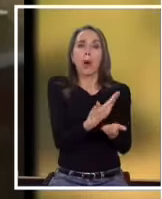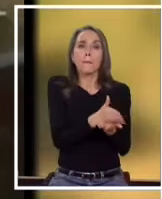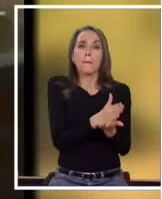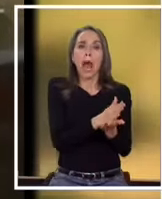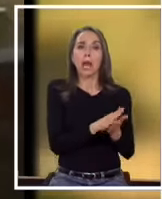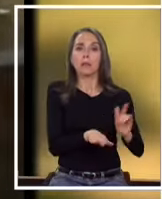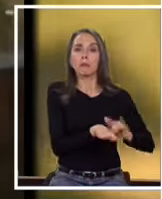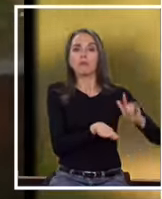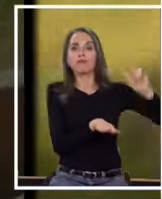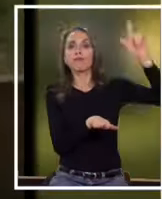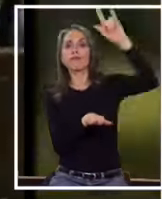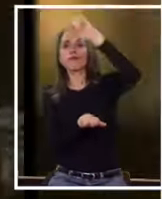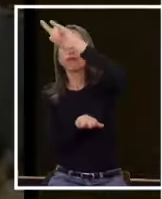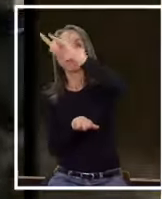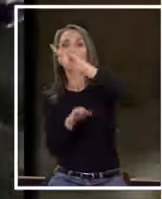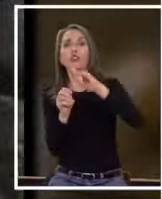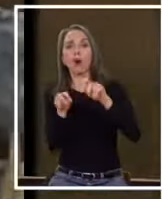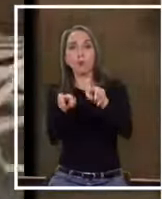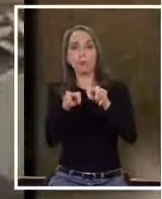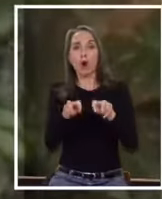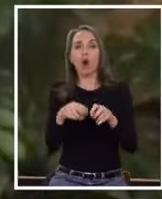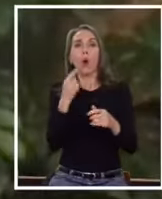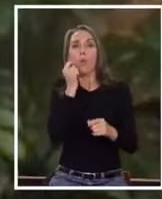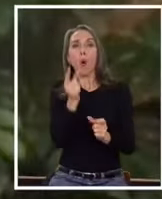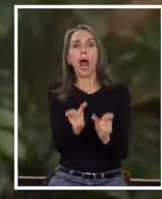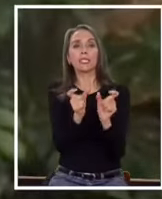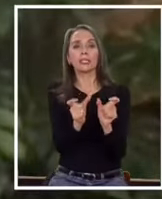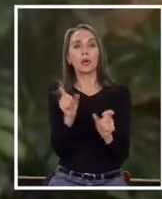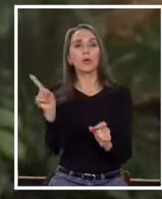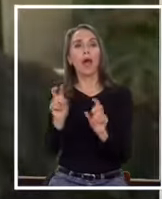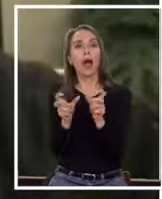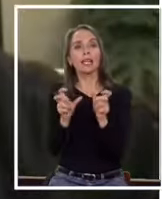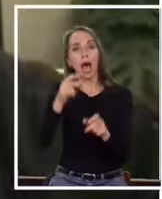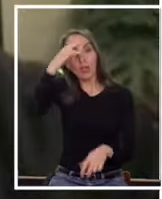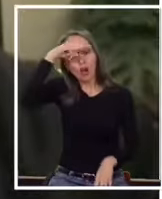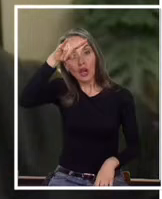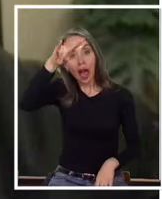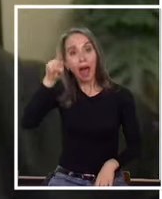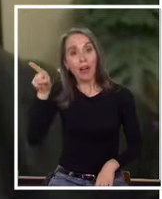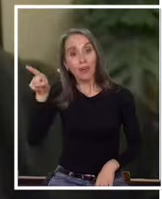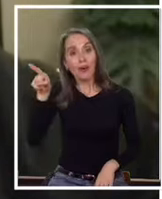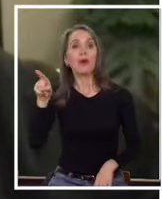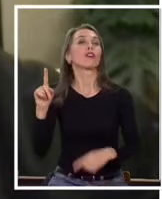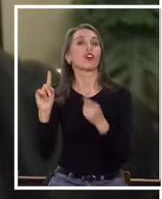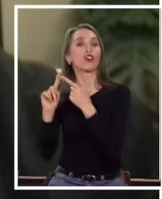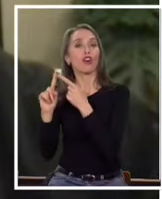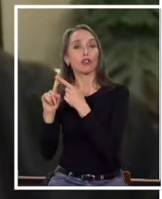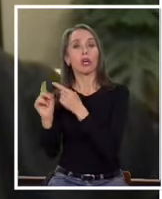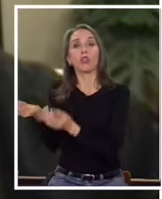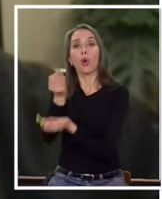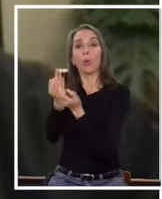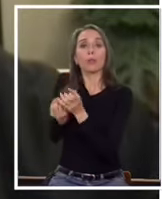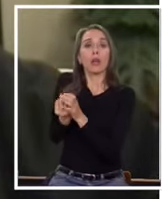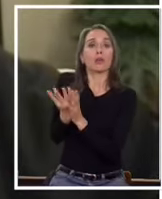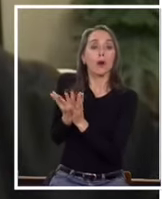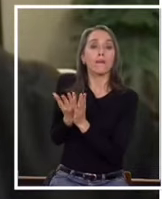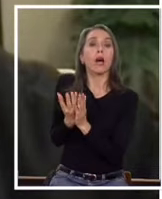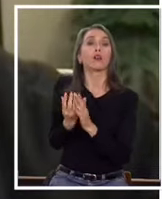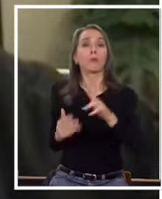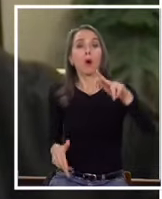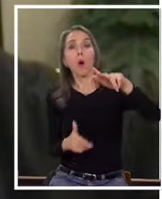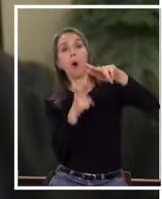la comitiva del presidente. Bien, Juan Fraile de Radio Caracol Colombia, te damos las gracias por este contacto y por cierto quedamos atentos a las novedades que puedan surgir sobre este